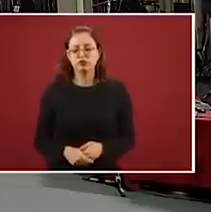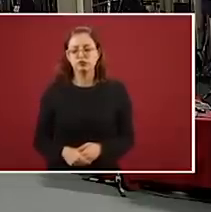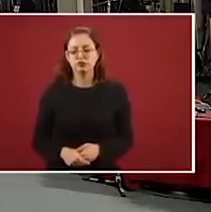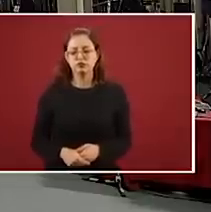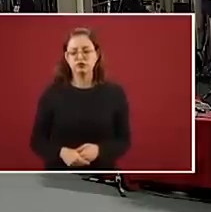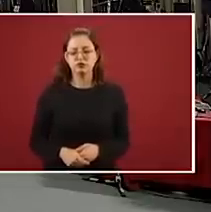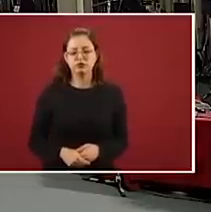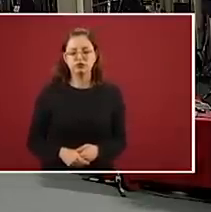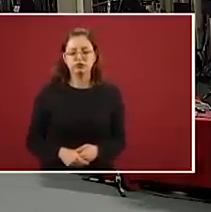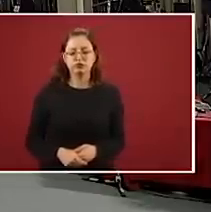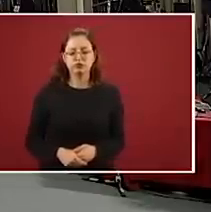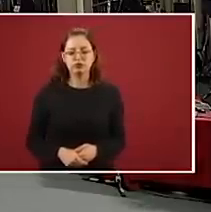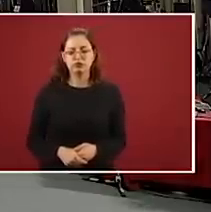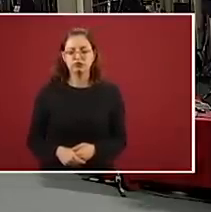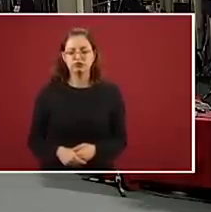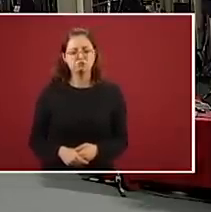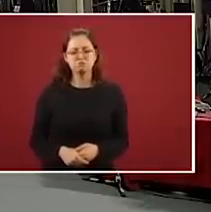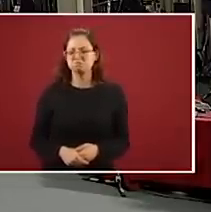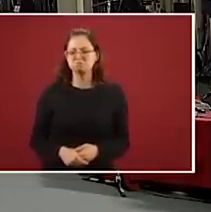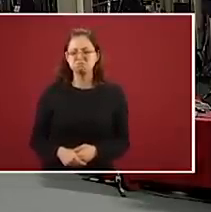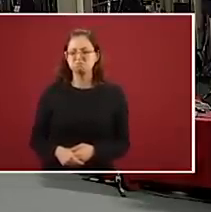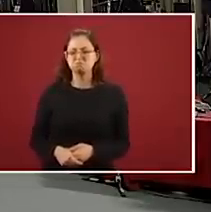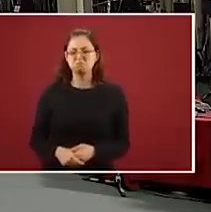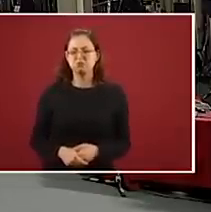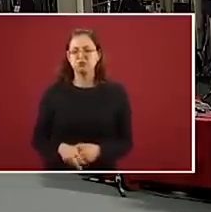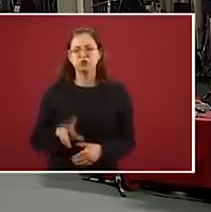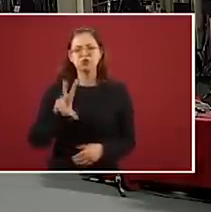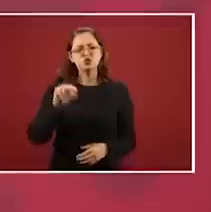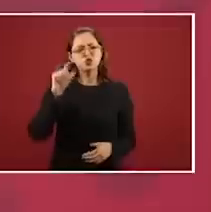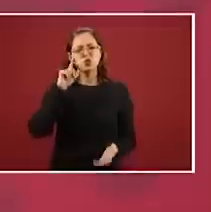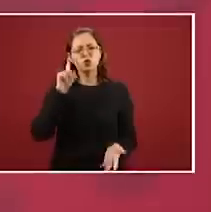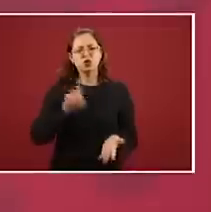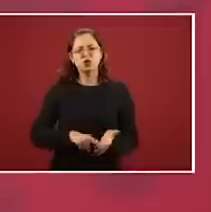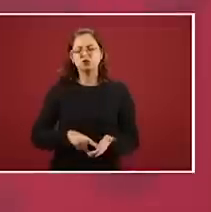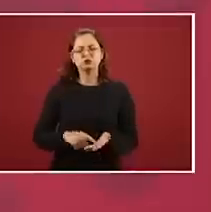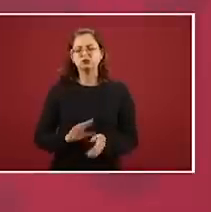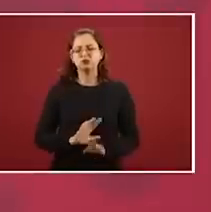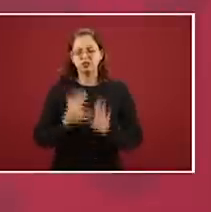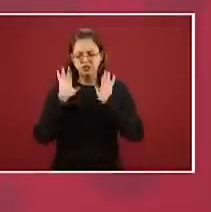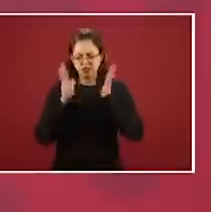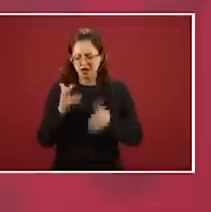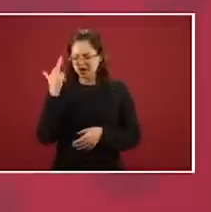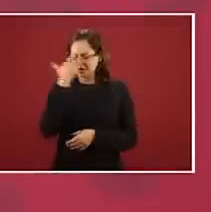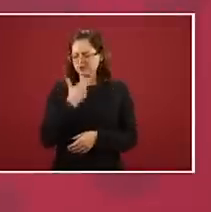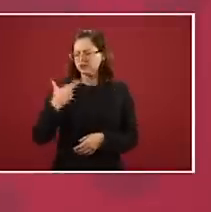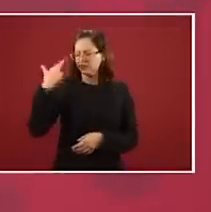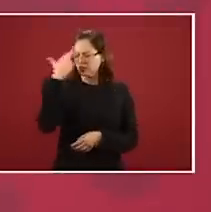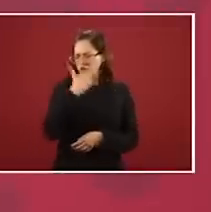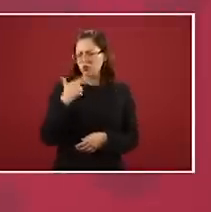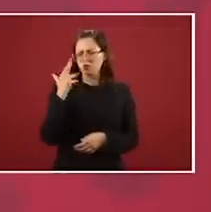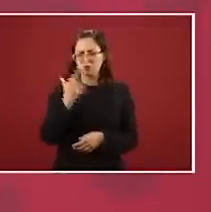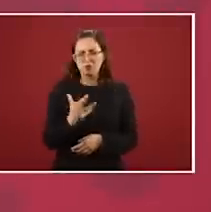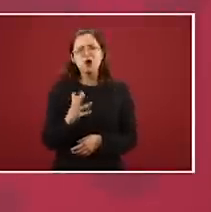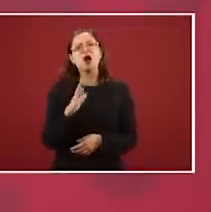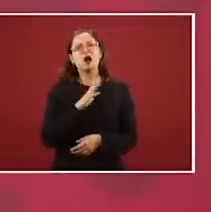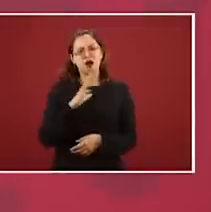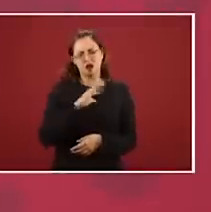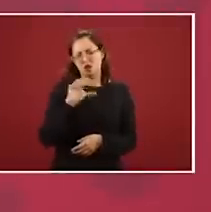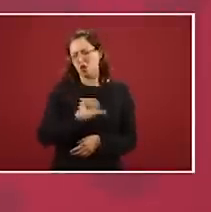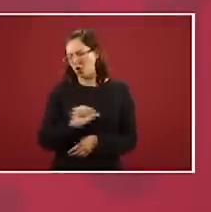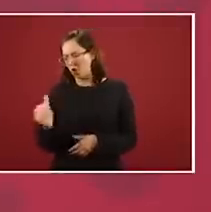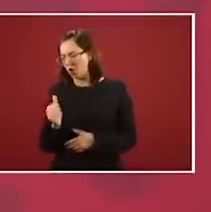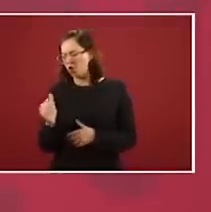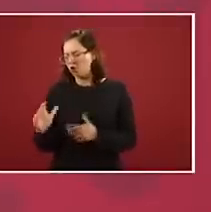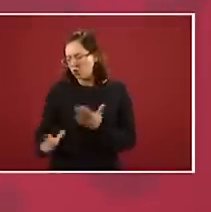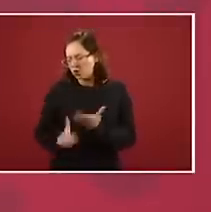No, consideramos que eso sea, ya se analizó. Esa era otra alternativa.